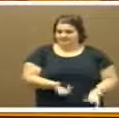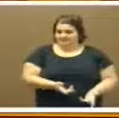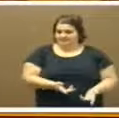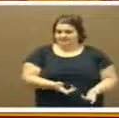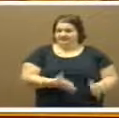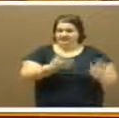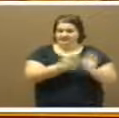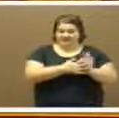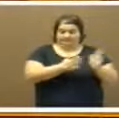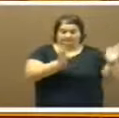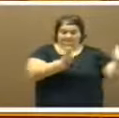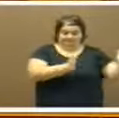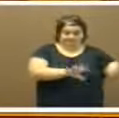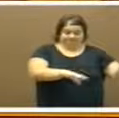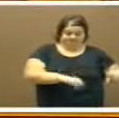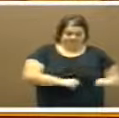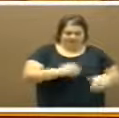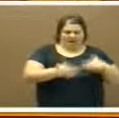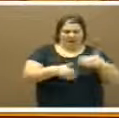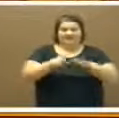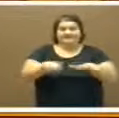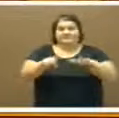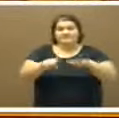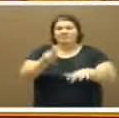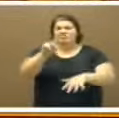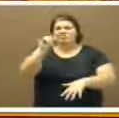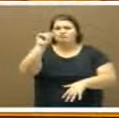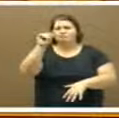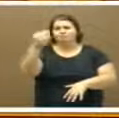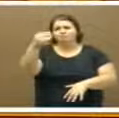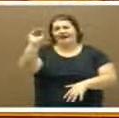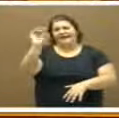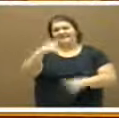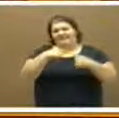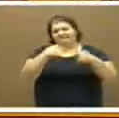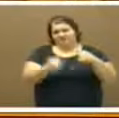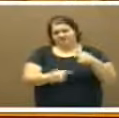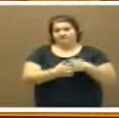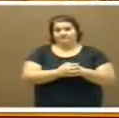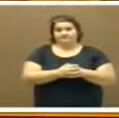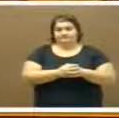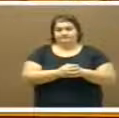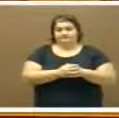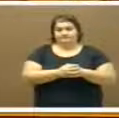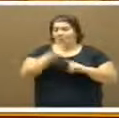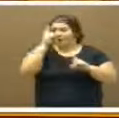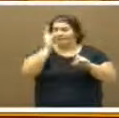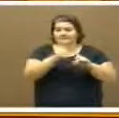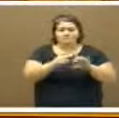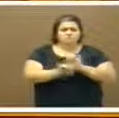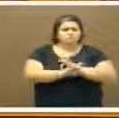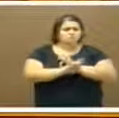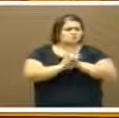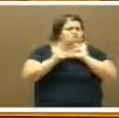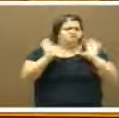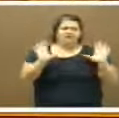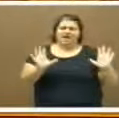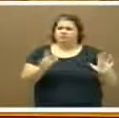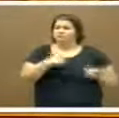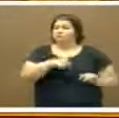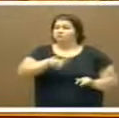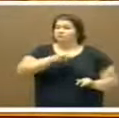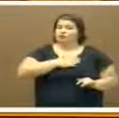en tan solo seis meses ustedes incrementaron en dos puntos el déficit. El objetivo era evidente, claro, cerrar con